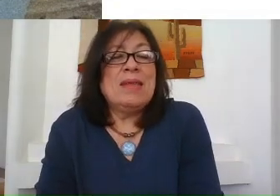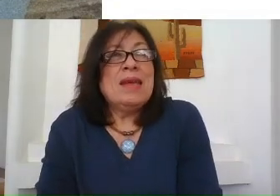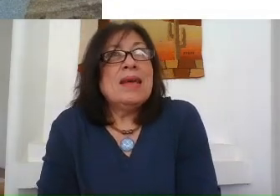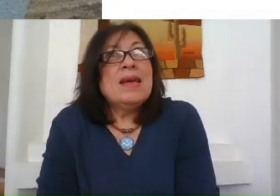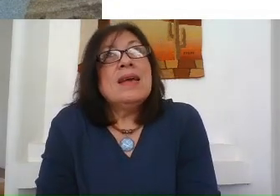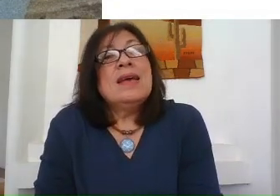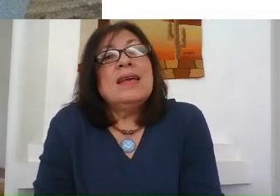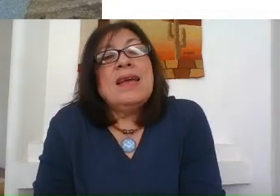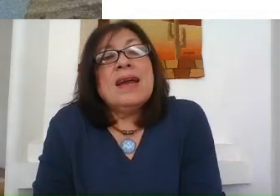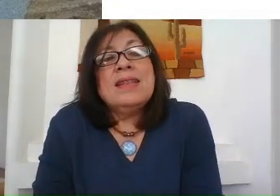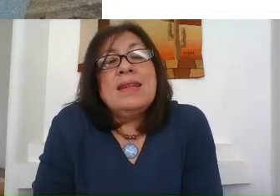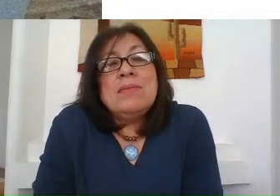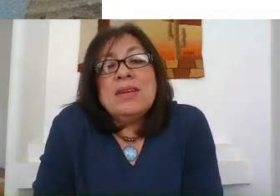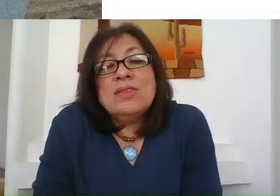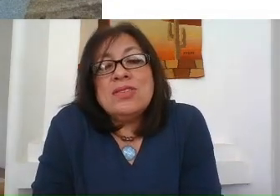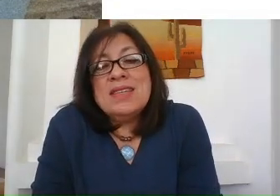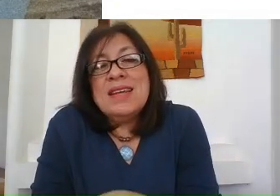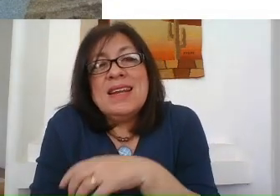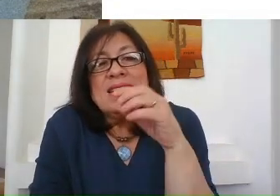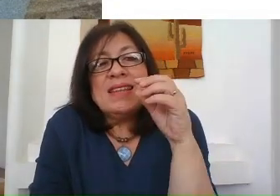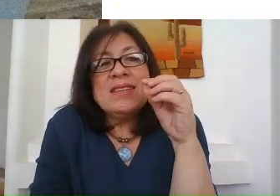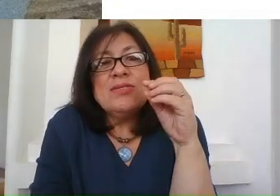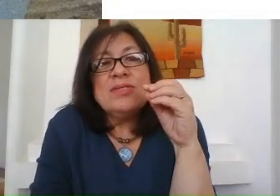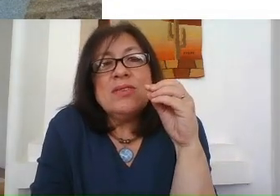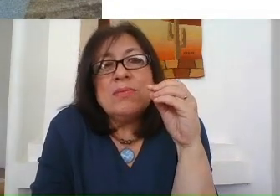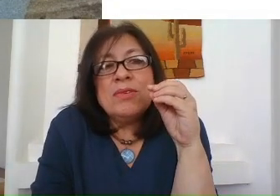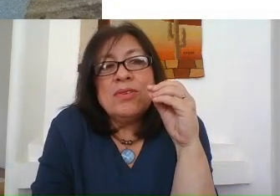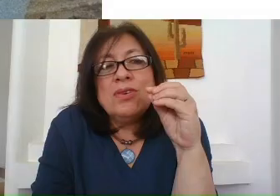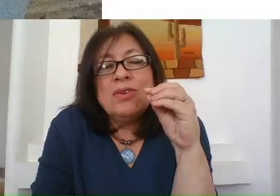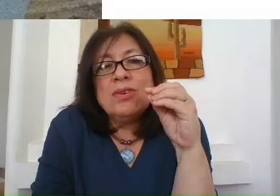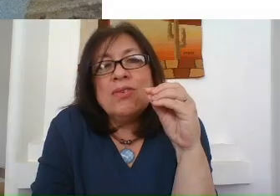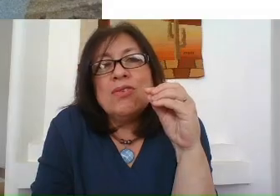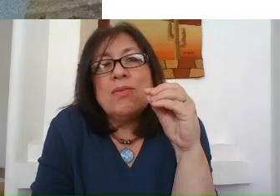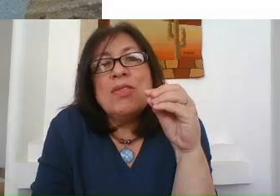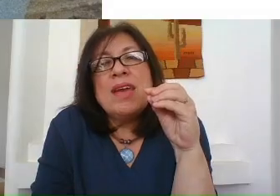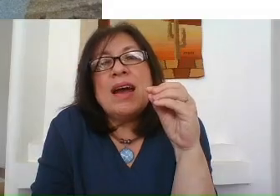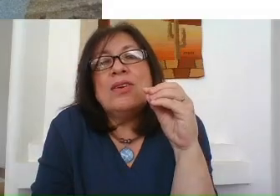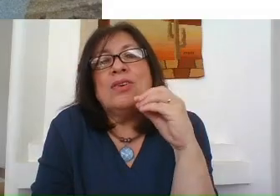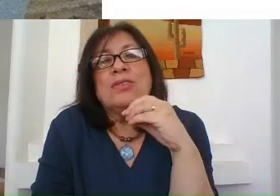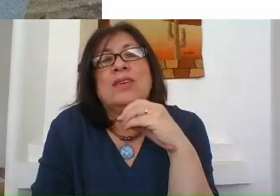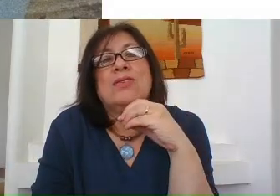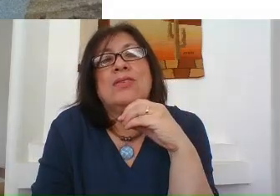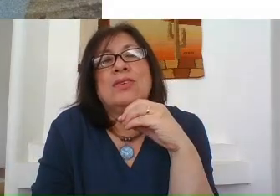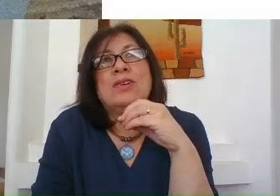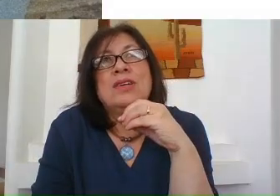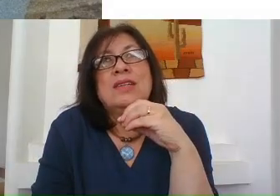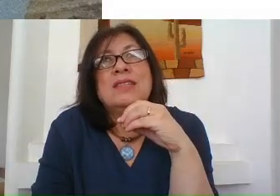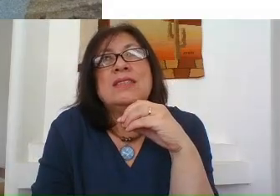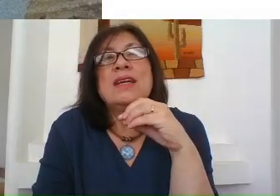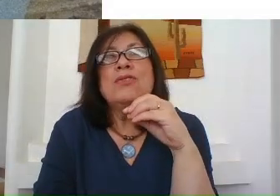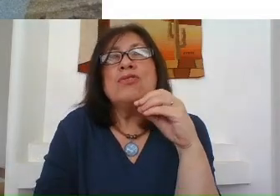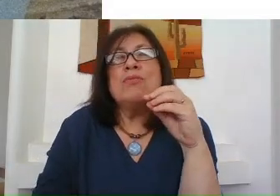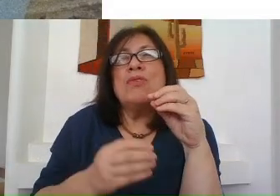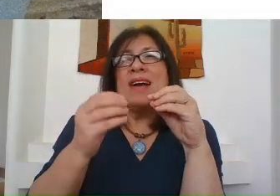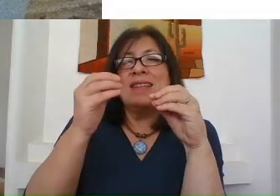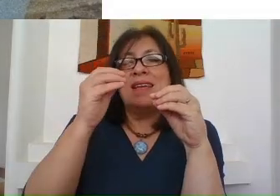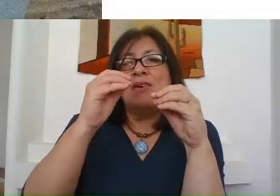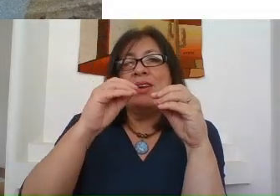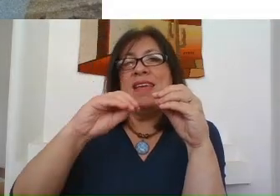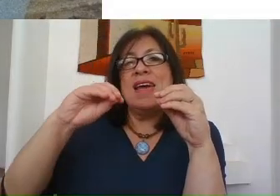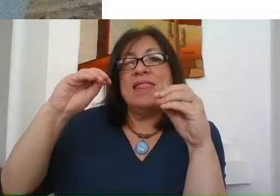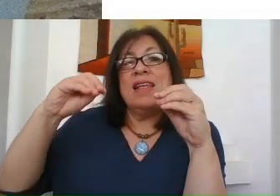vida. Y acá tenemos entonces el retraso psicomotor como diagnóstico, ya no